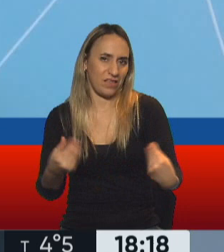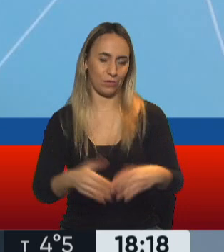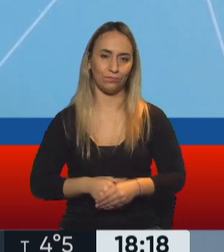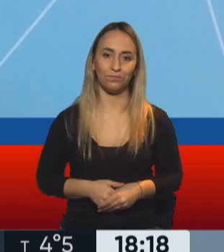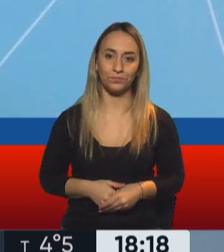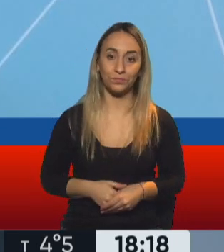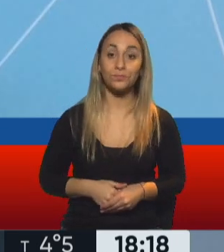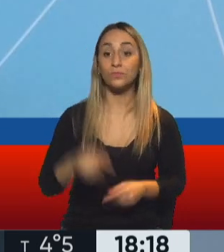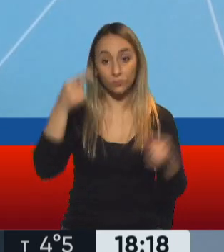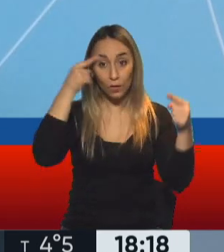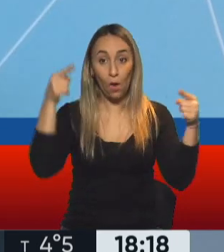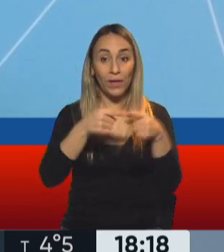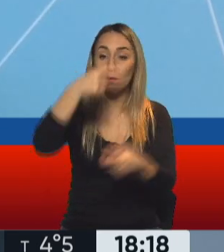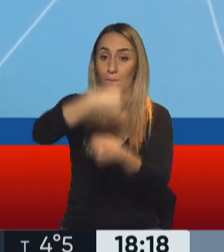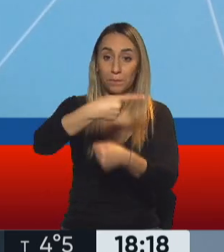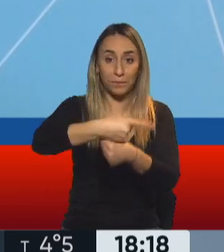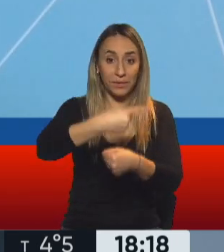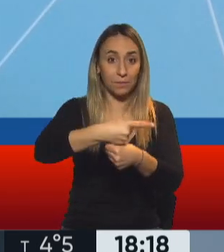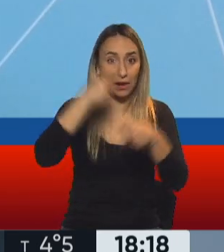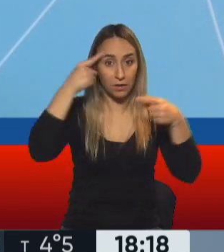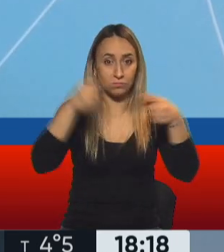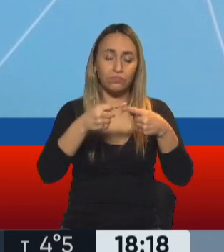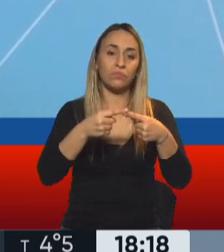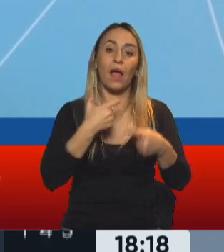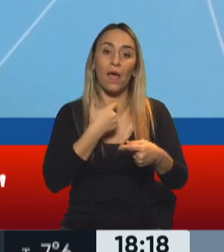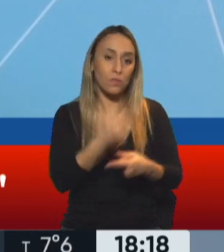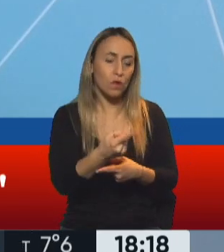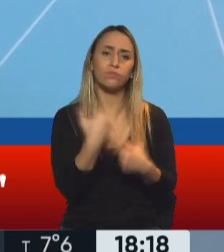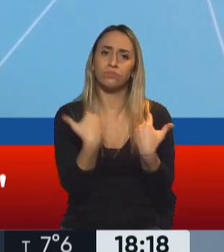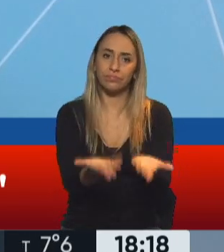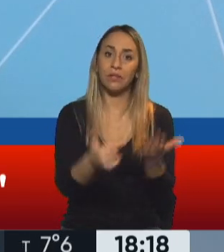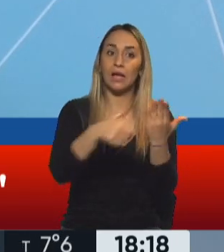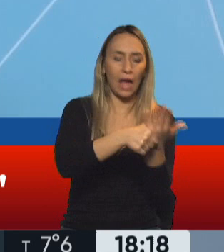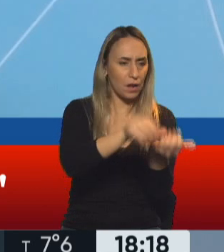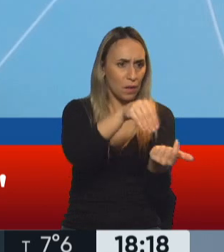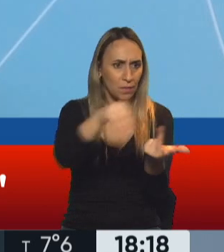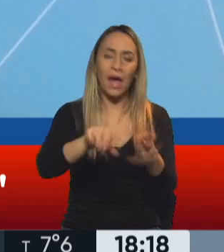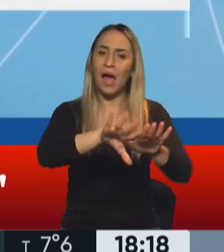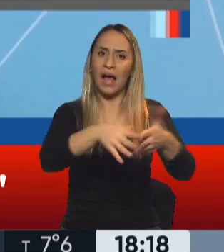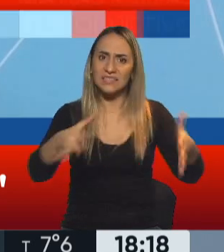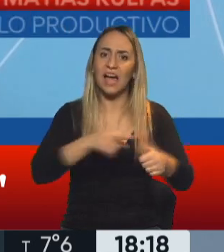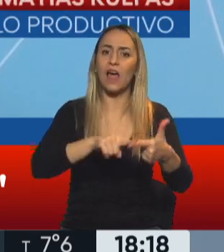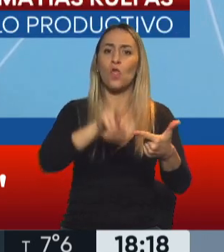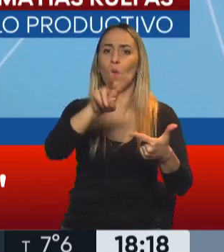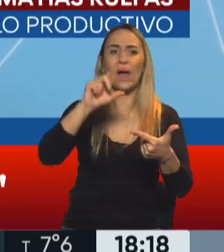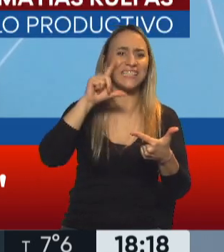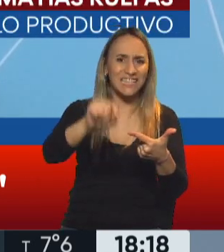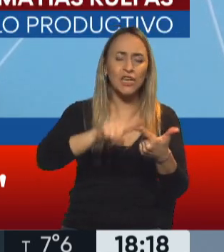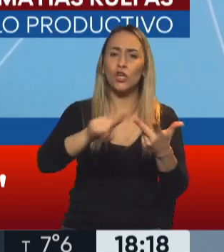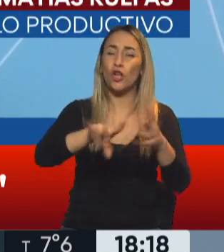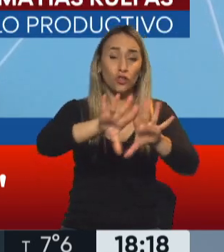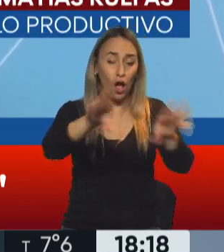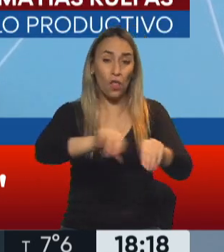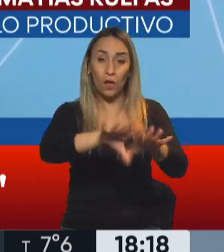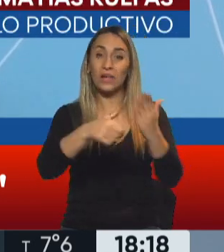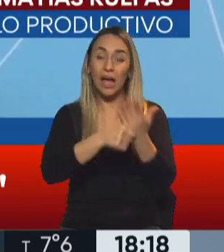El objetivo principal en esto es garantizar mayores cortes. Todo el asado, todo el vacío del corte parrillero queda en